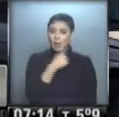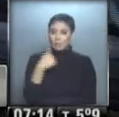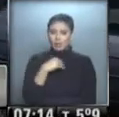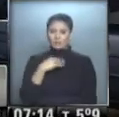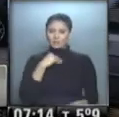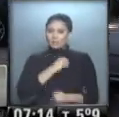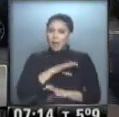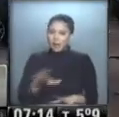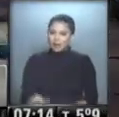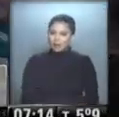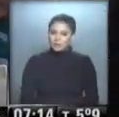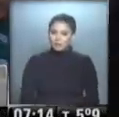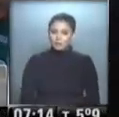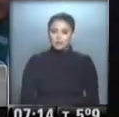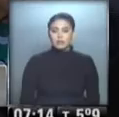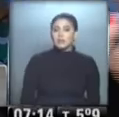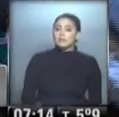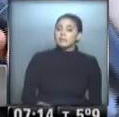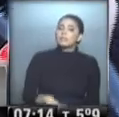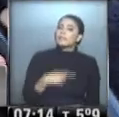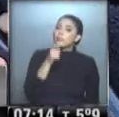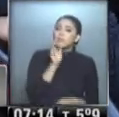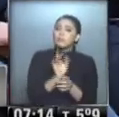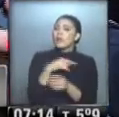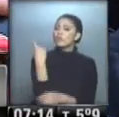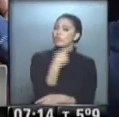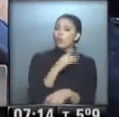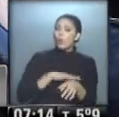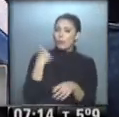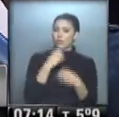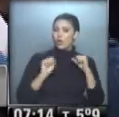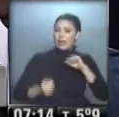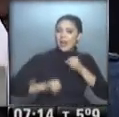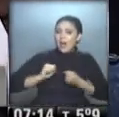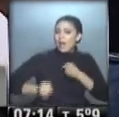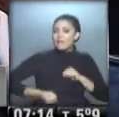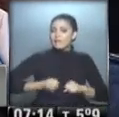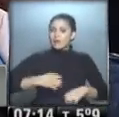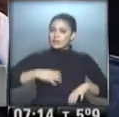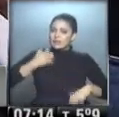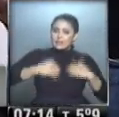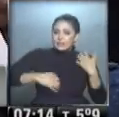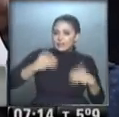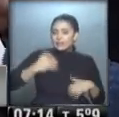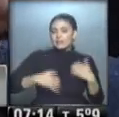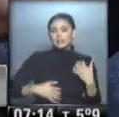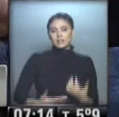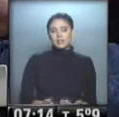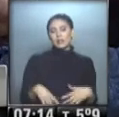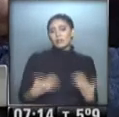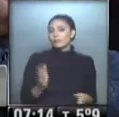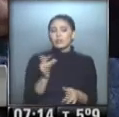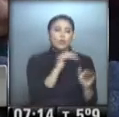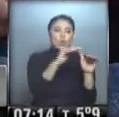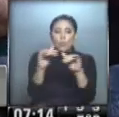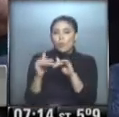a sentirse mal? Los trataban como que era todos nerviosos, que era que estábamos todas nerviosas, que estábamos pasando todo por la